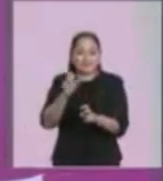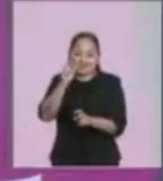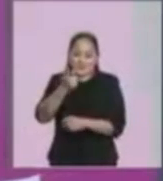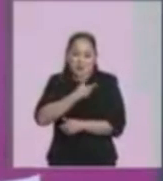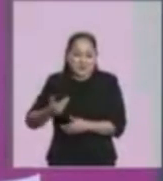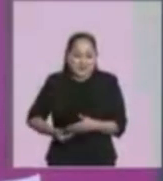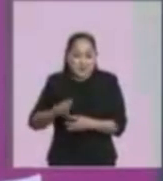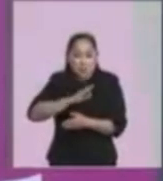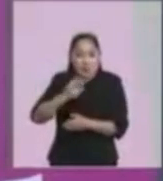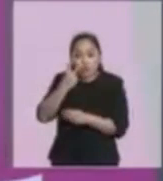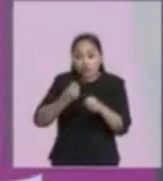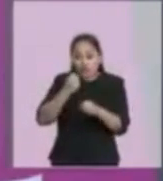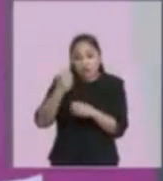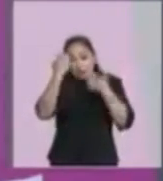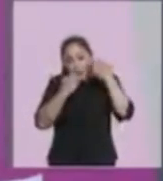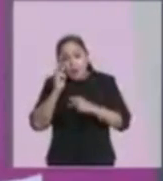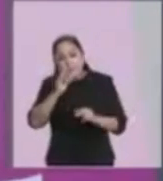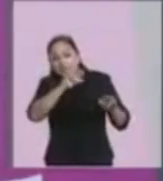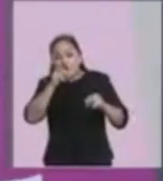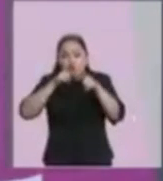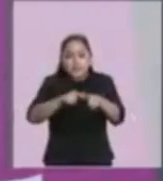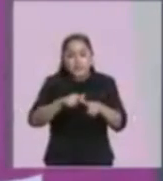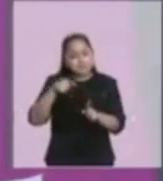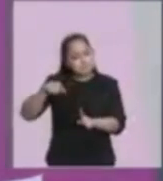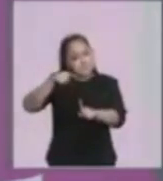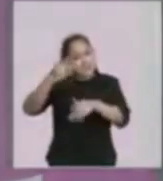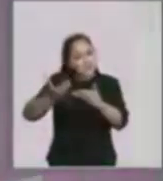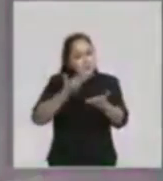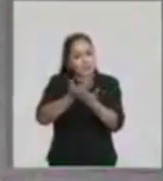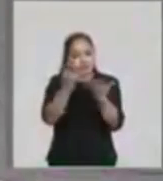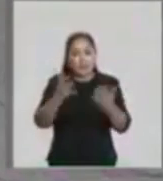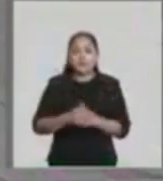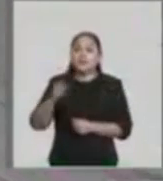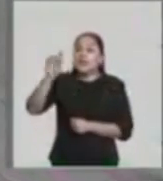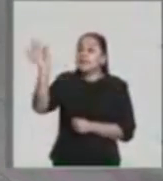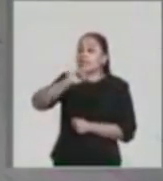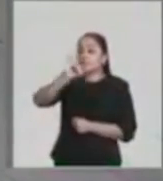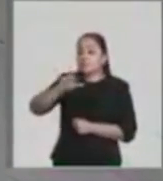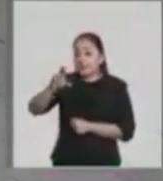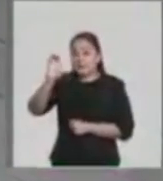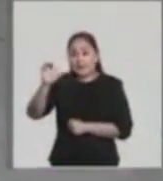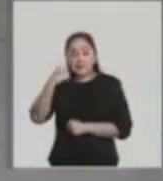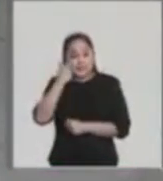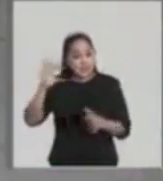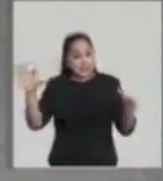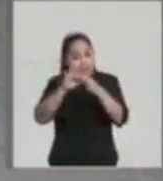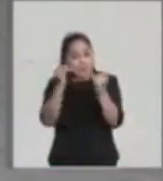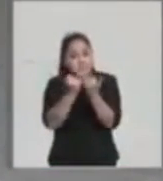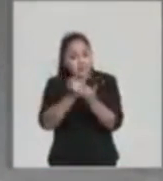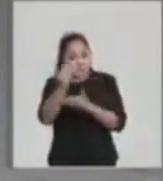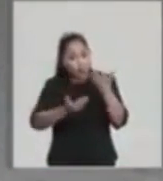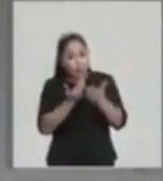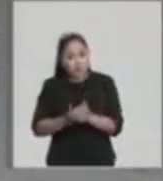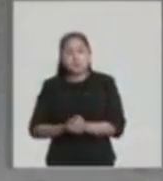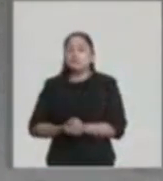en la mente de algunos de ustedes. Jaime Rodríguez Calderón, ¿sería un mecanismo en caso de llegar a la presidencia? Creo que sí, es